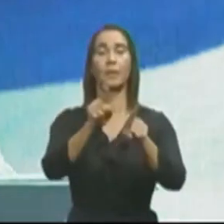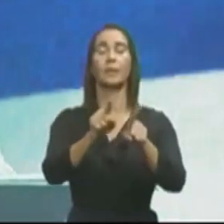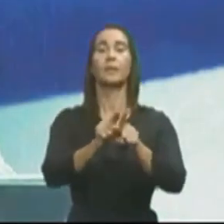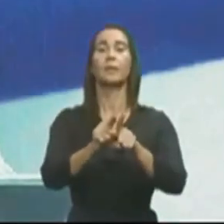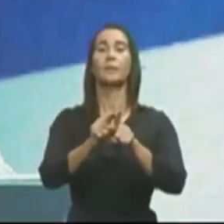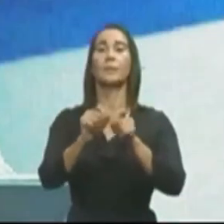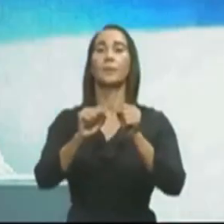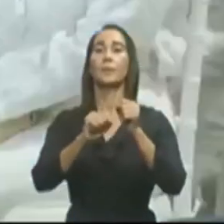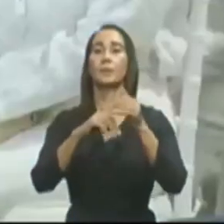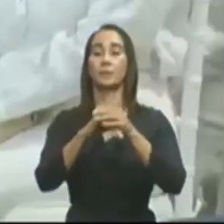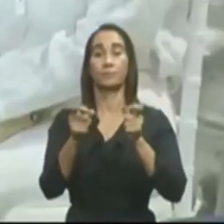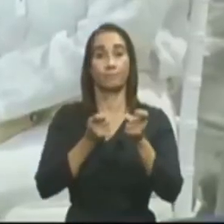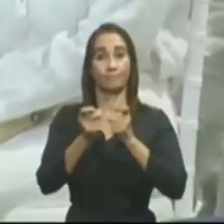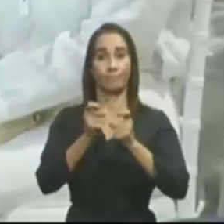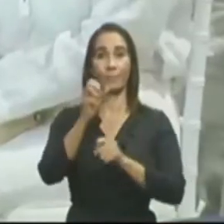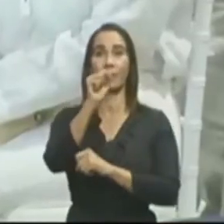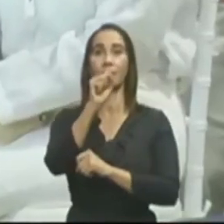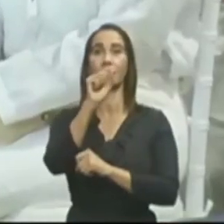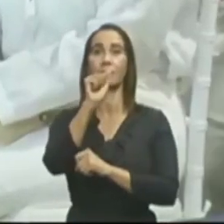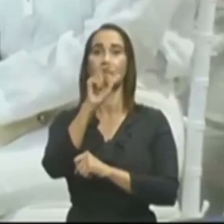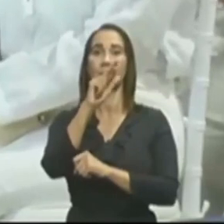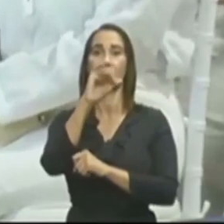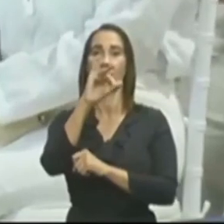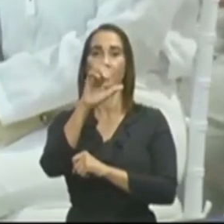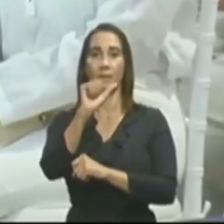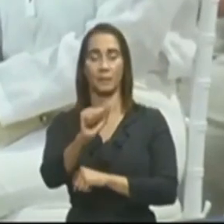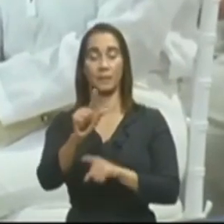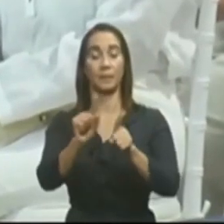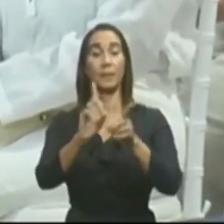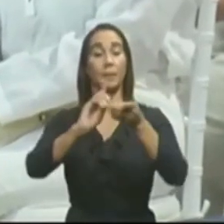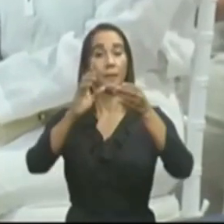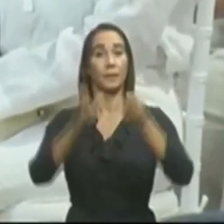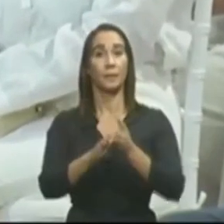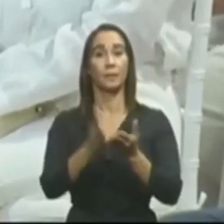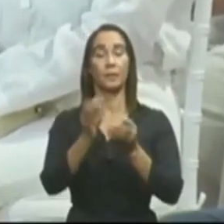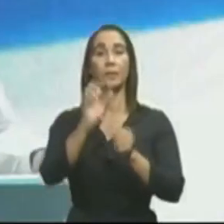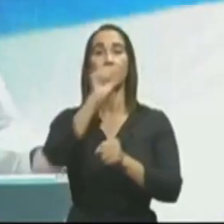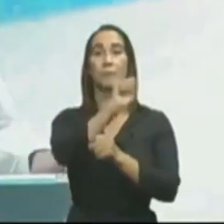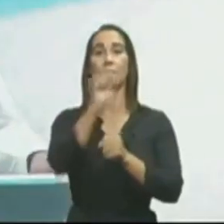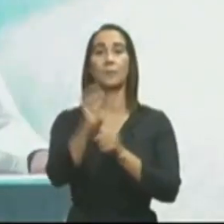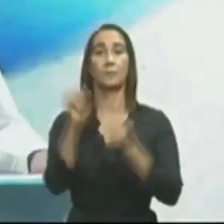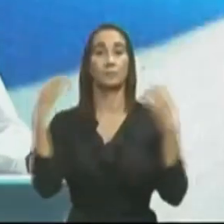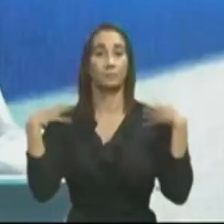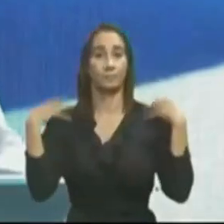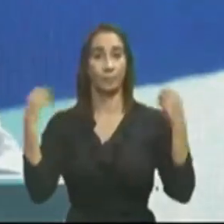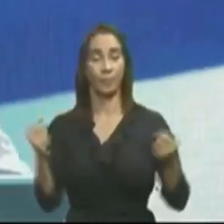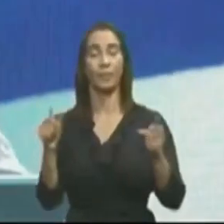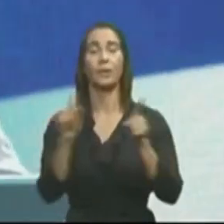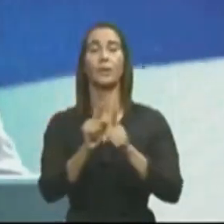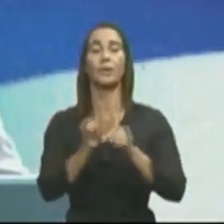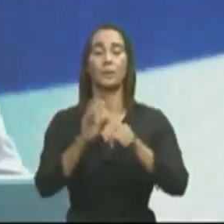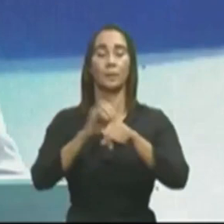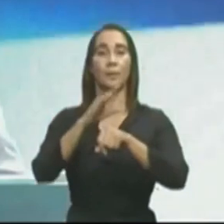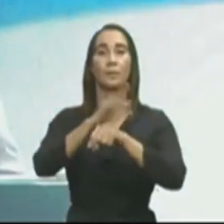CISARIL, Mario Lama, director del Servicio Nacional de Salud, Eduard Guzmán, gerente del Consejo Nacional